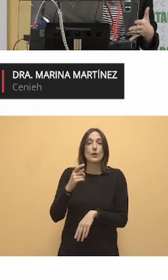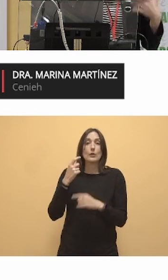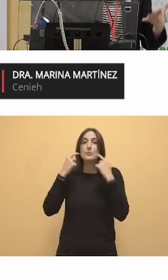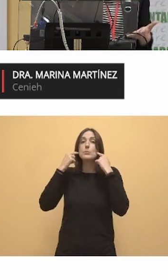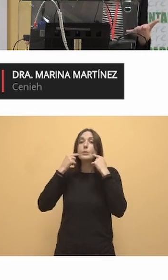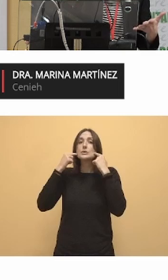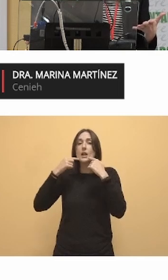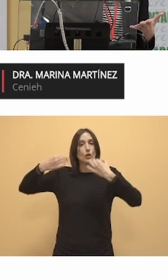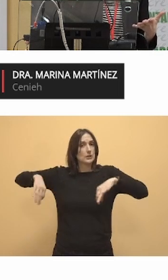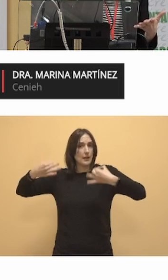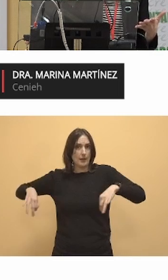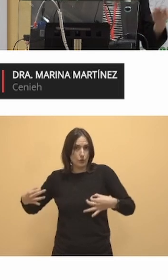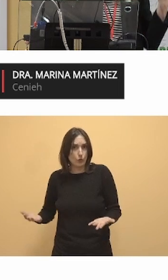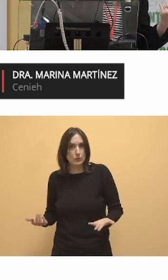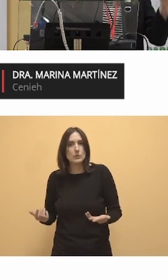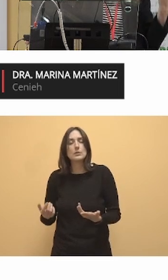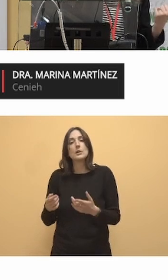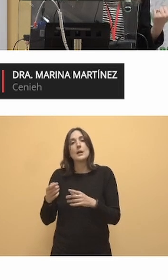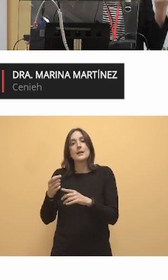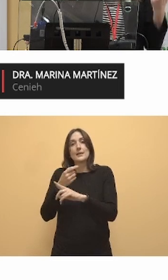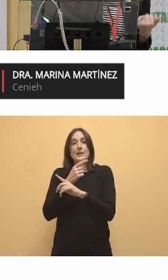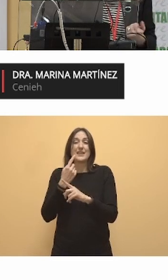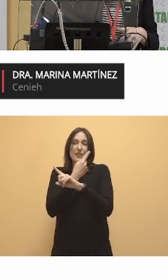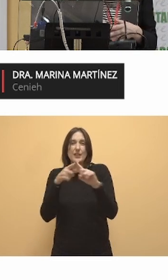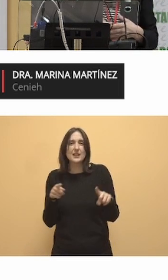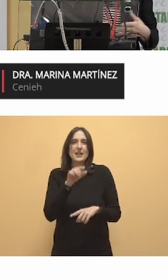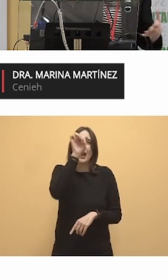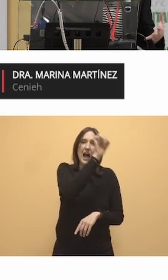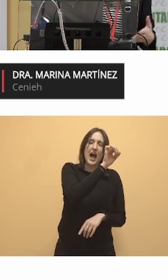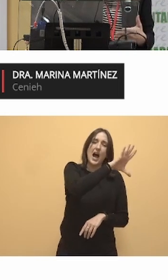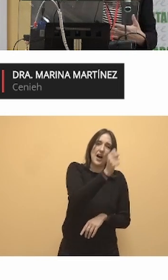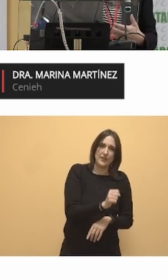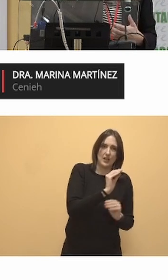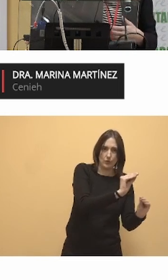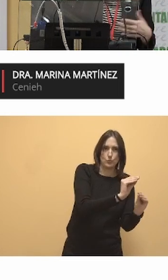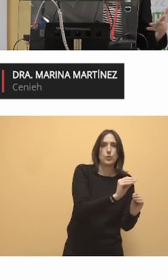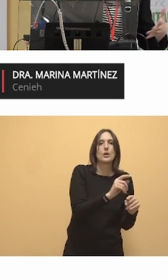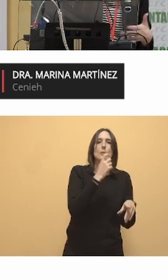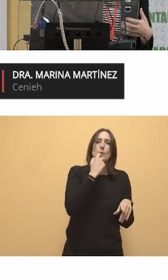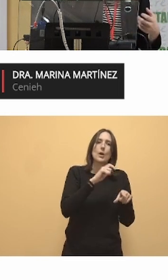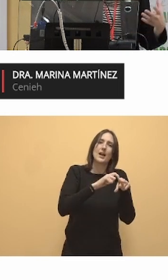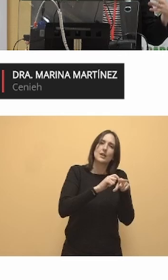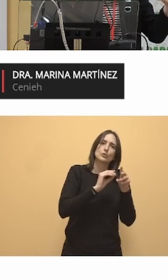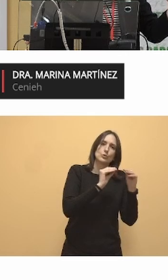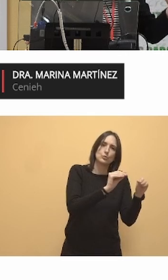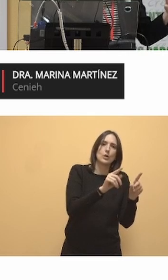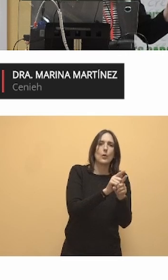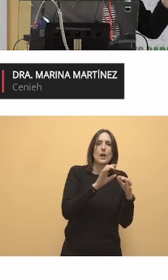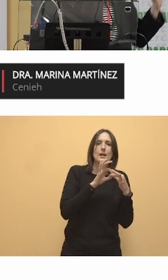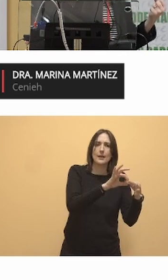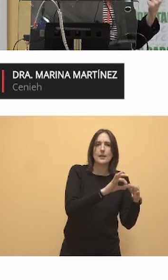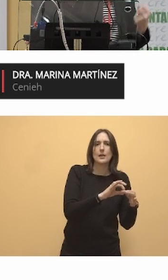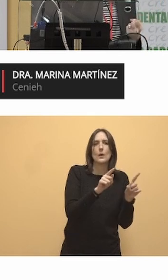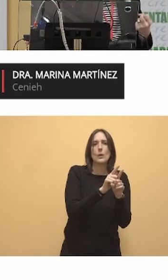simples, mucho más simples que el otro bloque, el africano, es decir, son rasgos morfológicos relacionados con